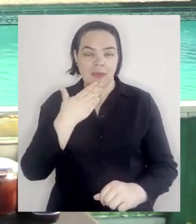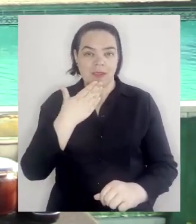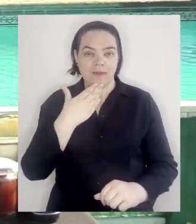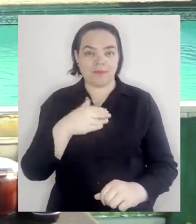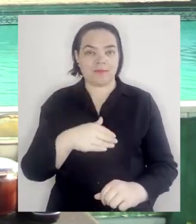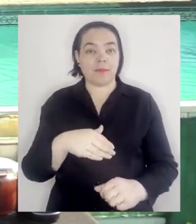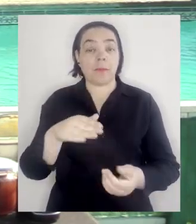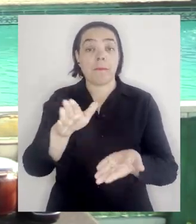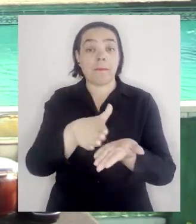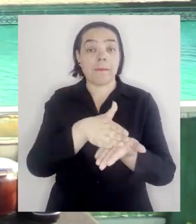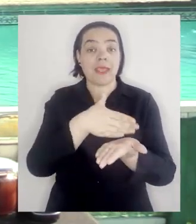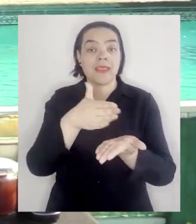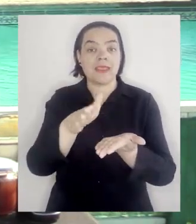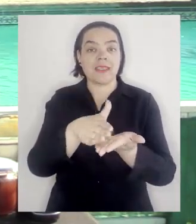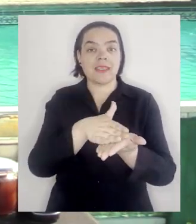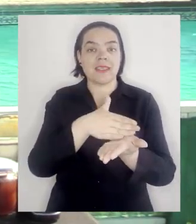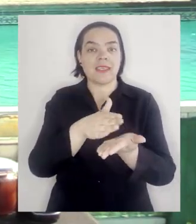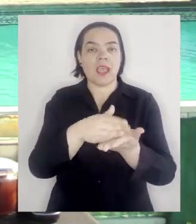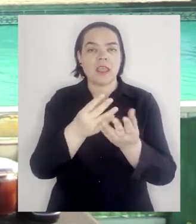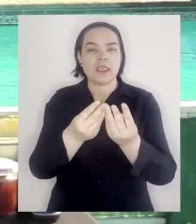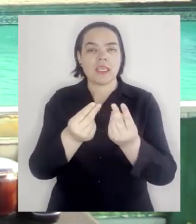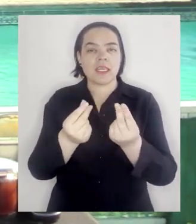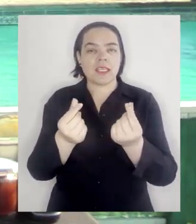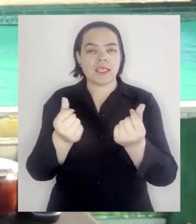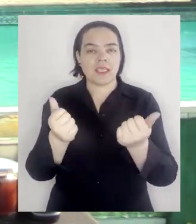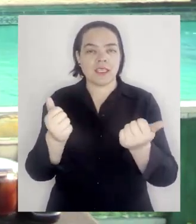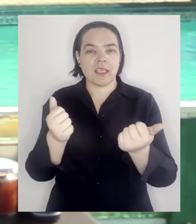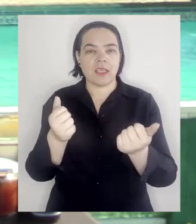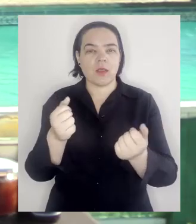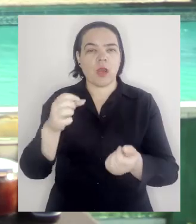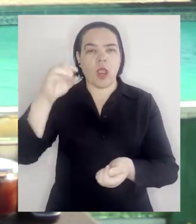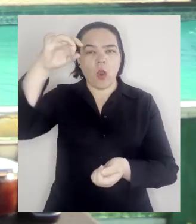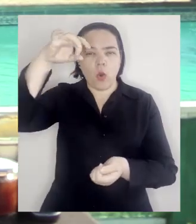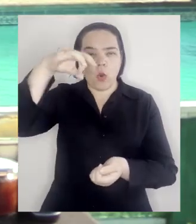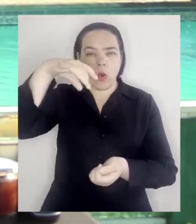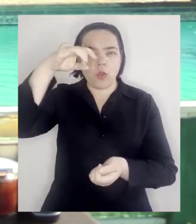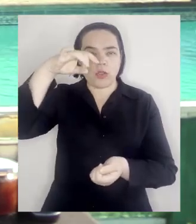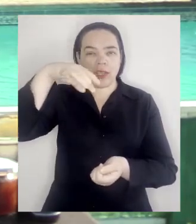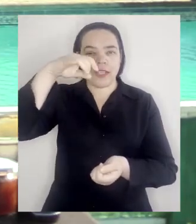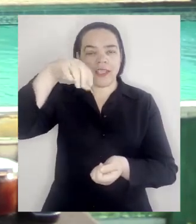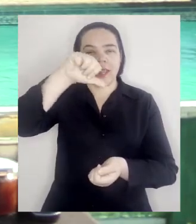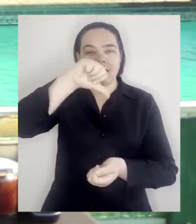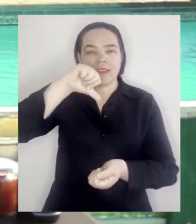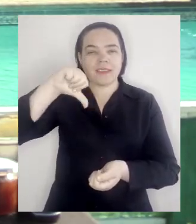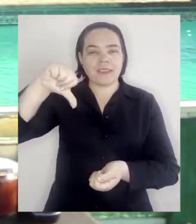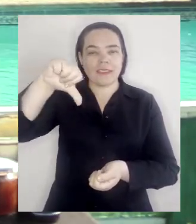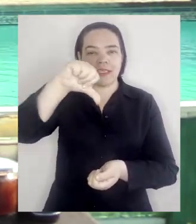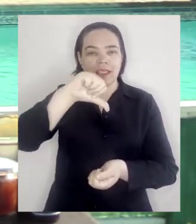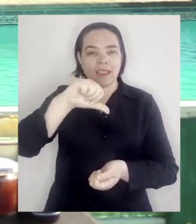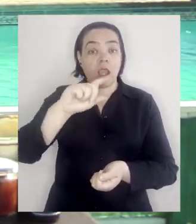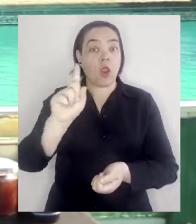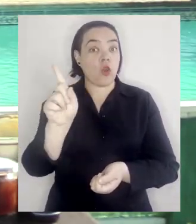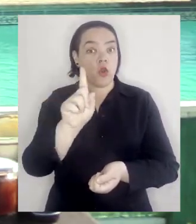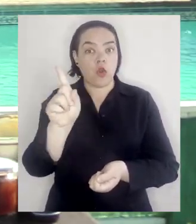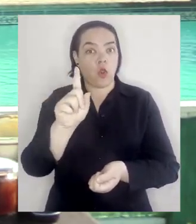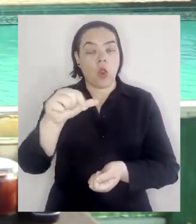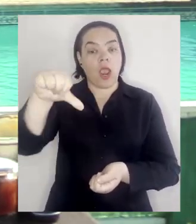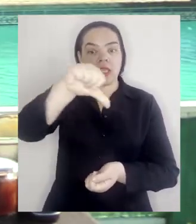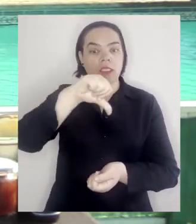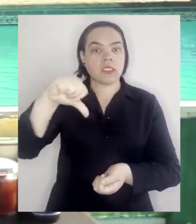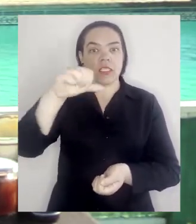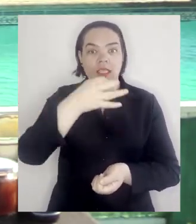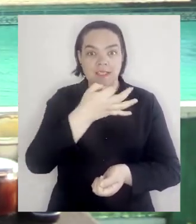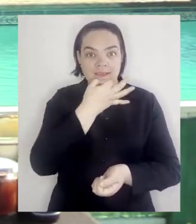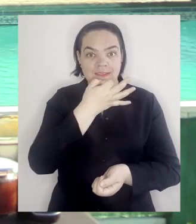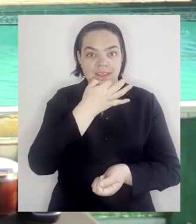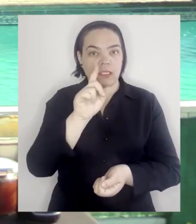derretida. Eso. Y un poquito de aceite de oliva, pero muy una gotita. No de oliva. Ah, no de oliva. No, porque el aceite de oliva va a estar muy fuerte